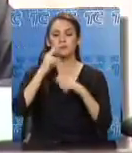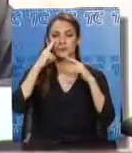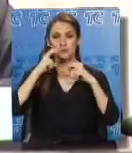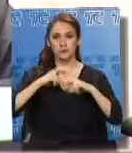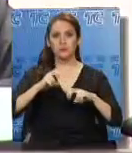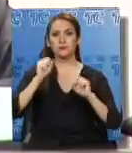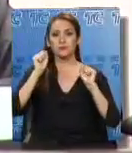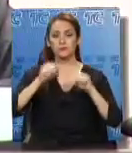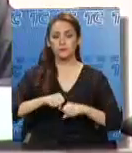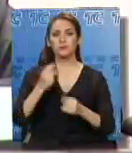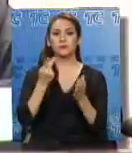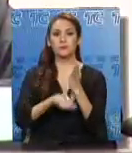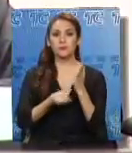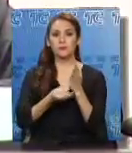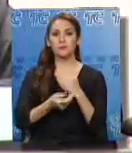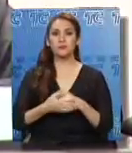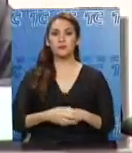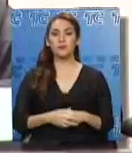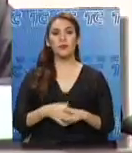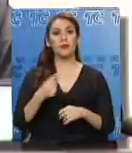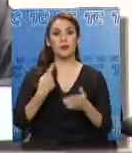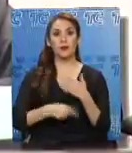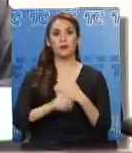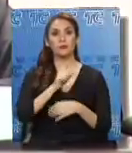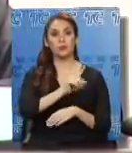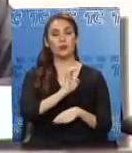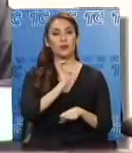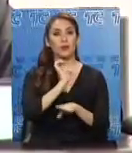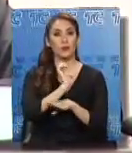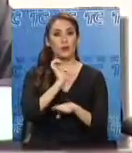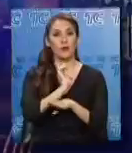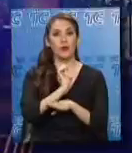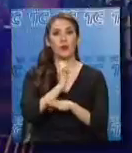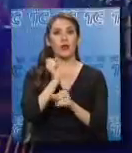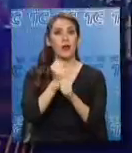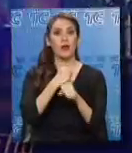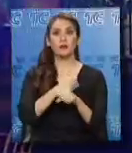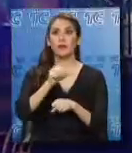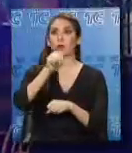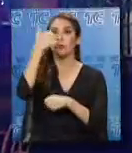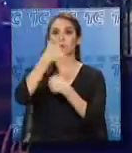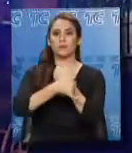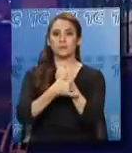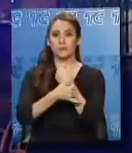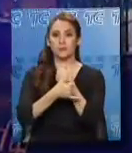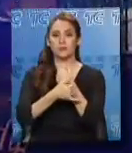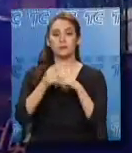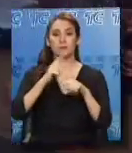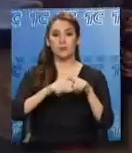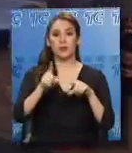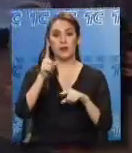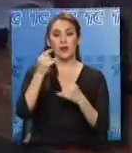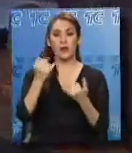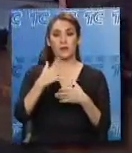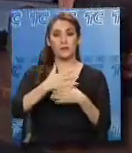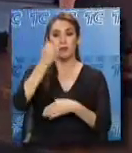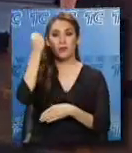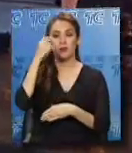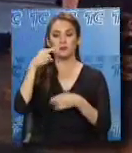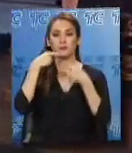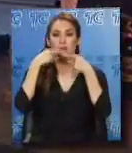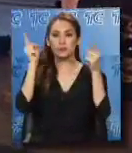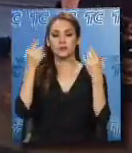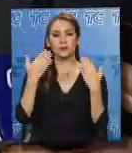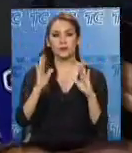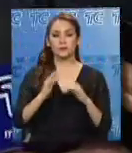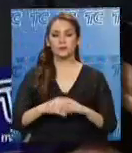investigar los delitos que incluso los ecuatorianos hayan cometido en el exterior. Horas antes, el presidente de la Federación Ecuatoriana de Fútbol brindó declaraciones